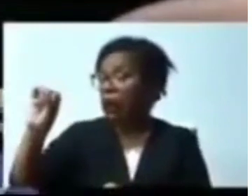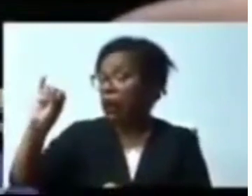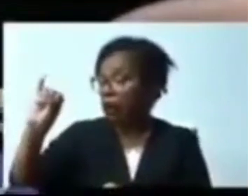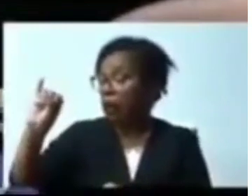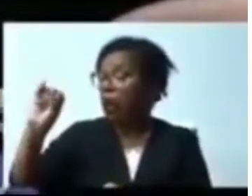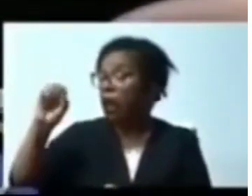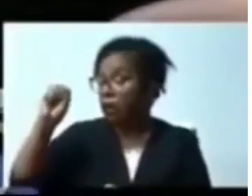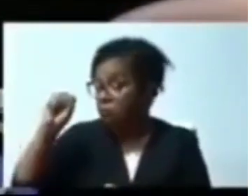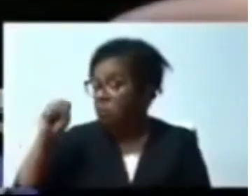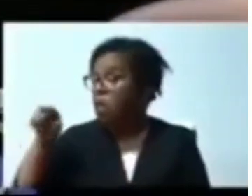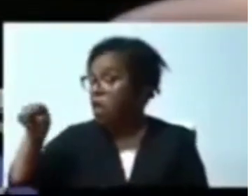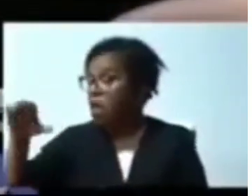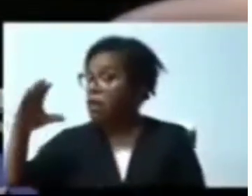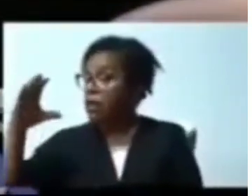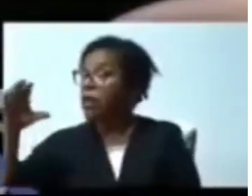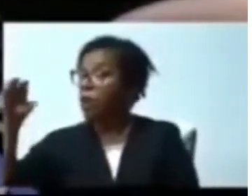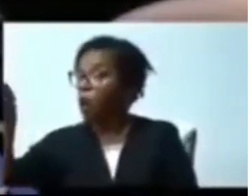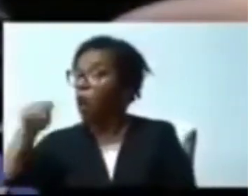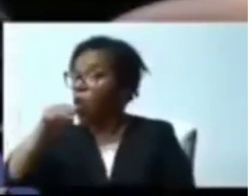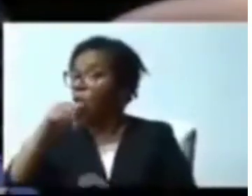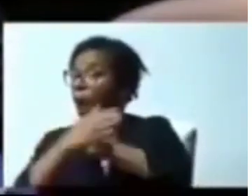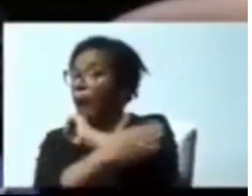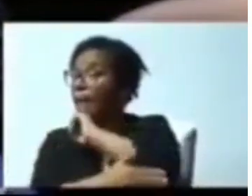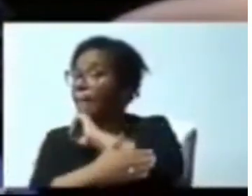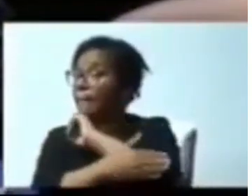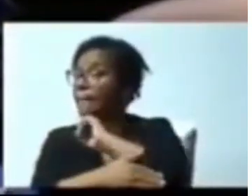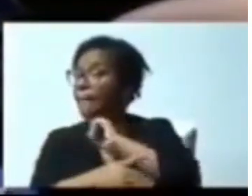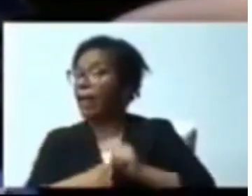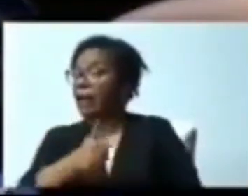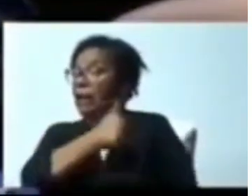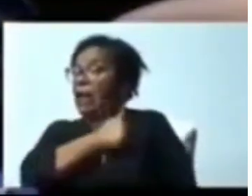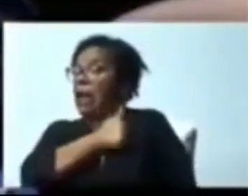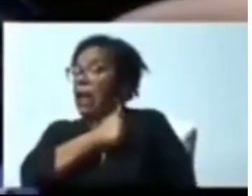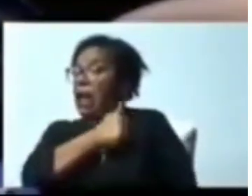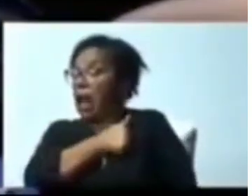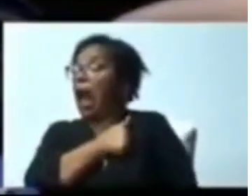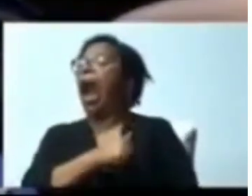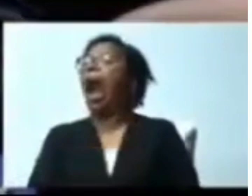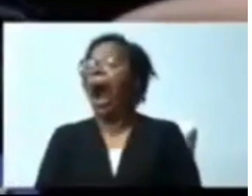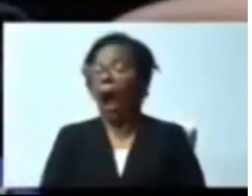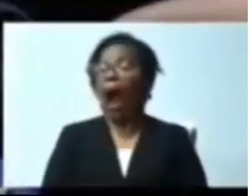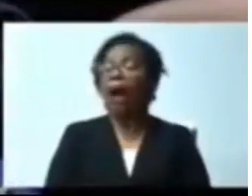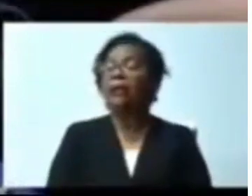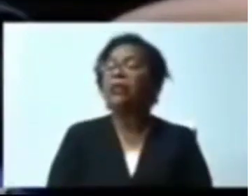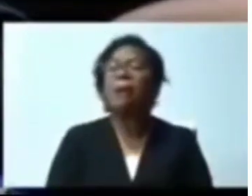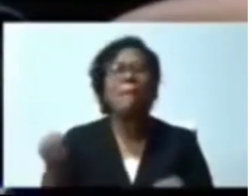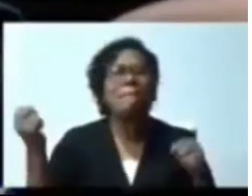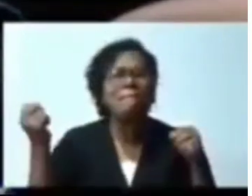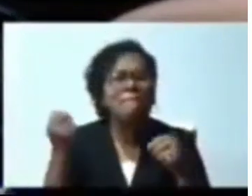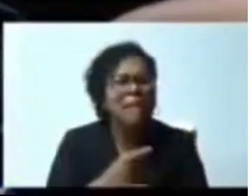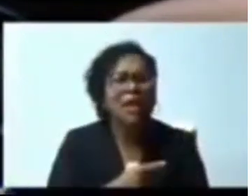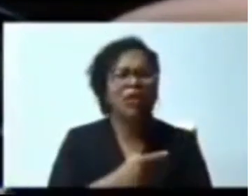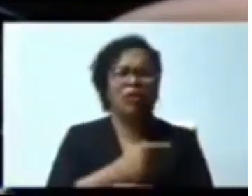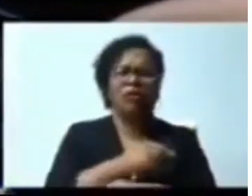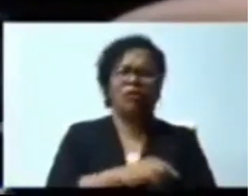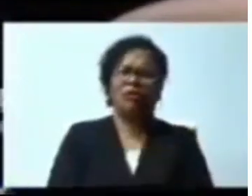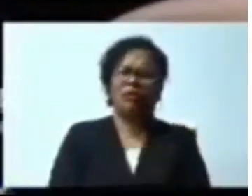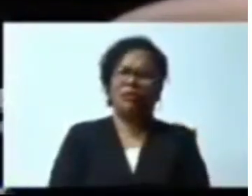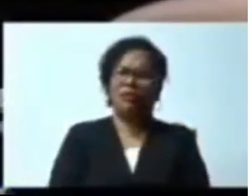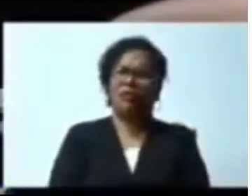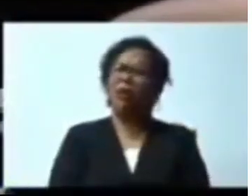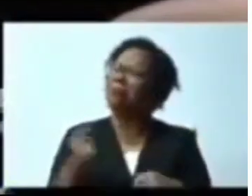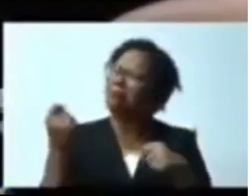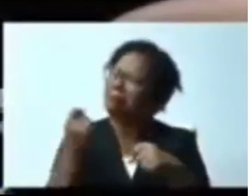Eso es peor que tomar los préstamos. Es peor el precedente que estamos sentando en el día de hoy en esta Cámara de